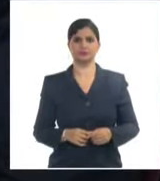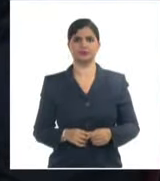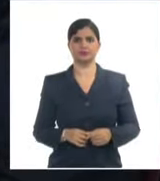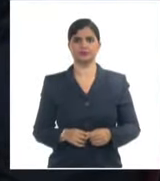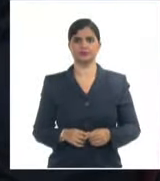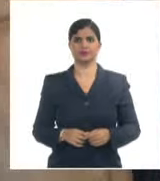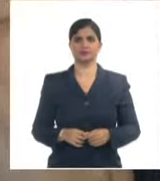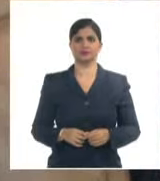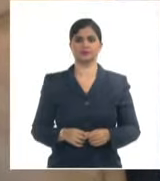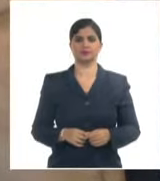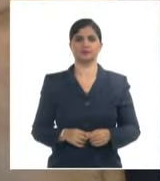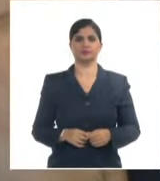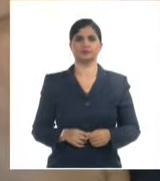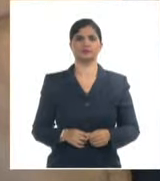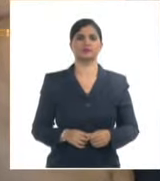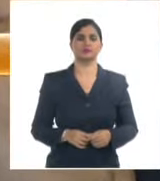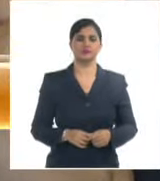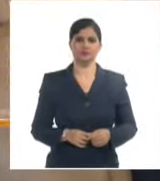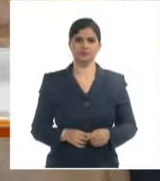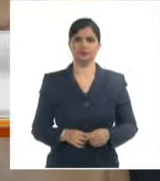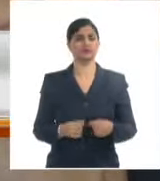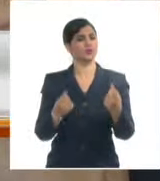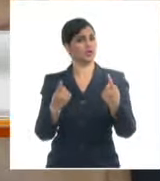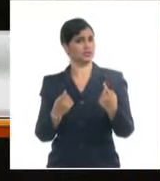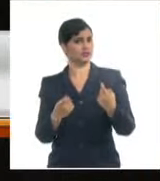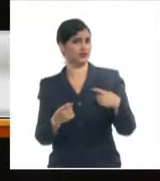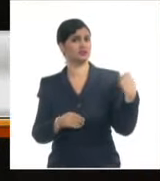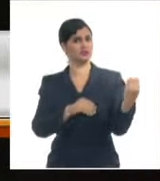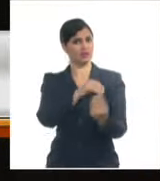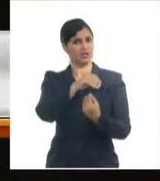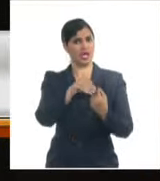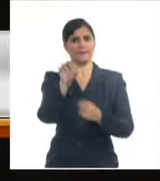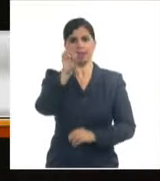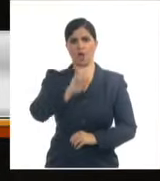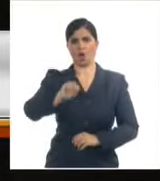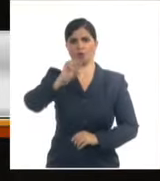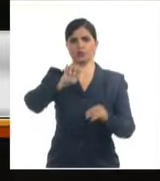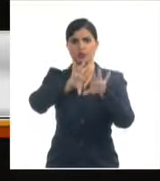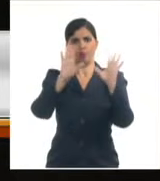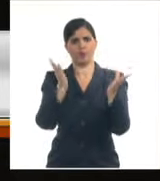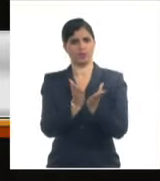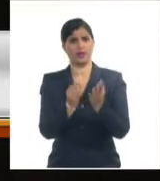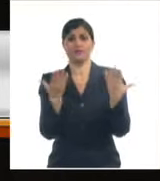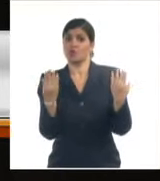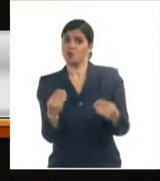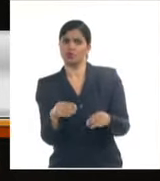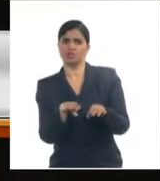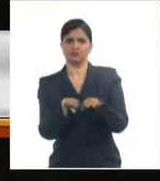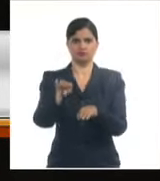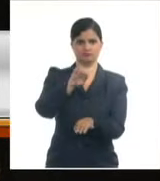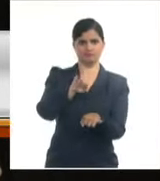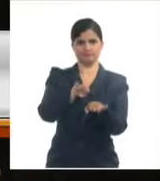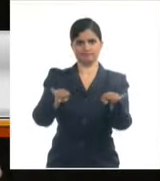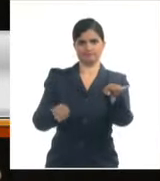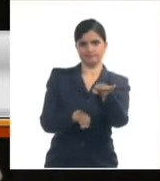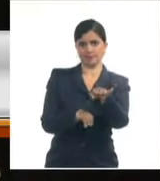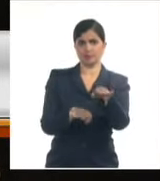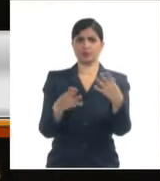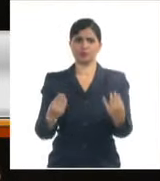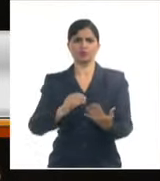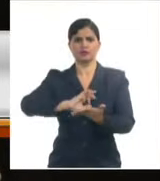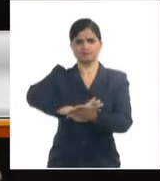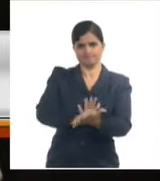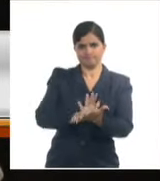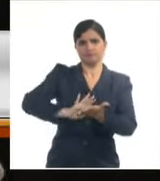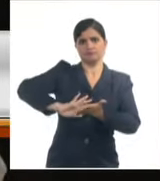modificar las reglas y estructuras de naturaleza injusta e inoperante que rigen la economía